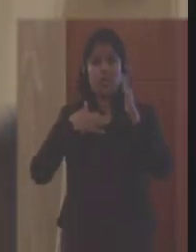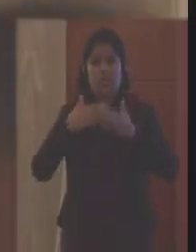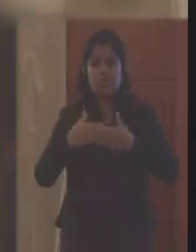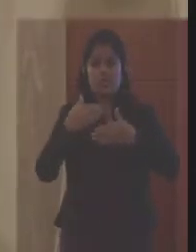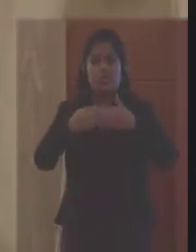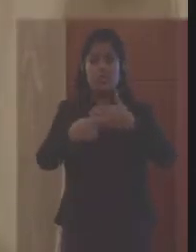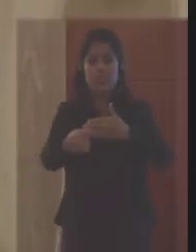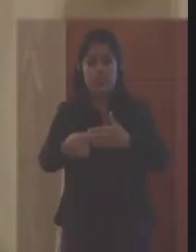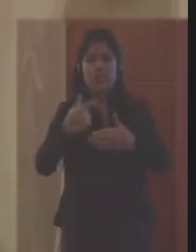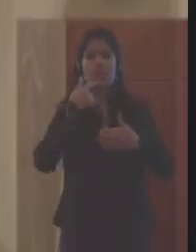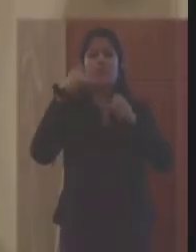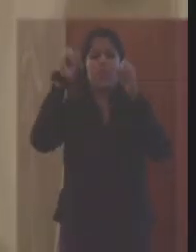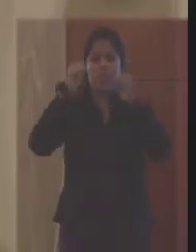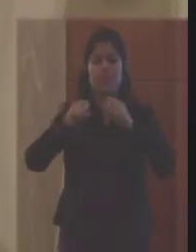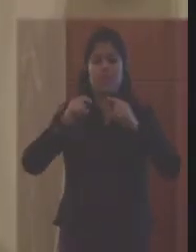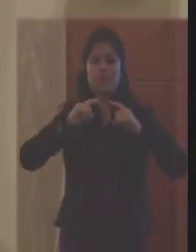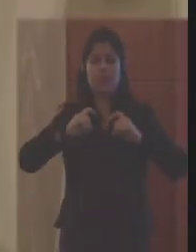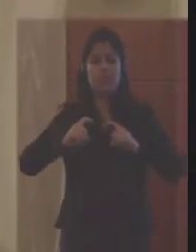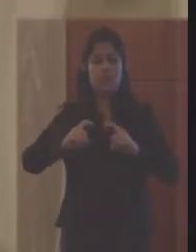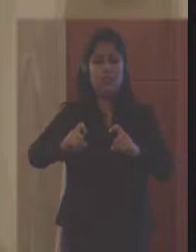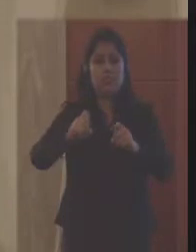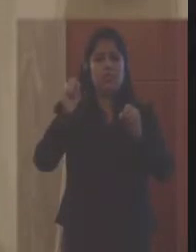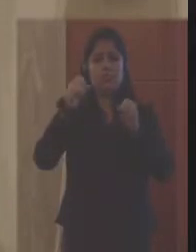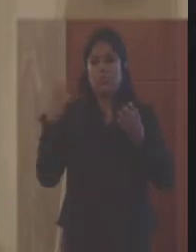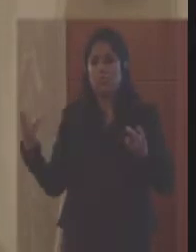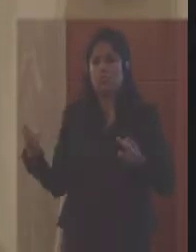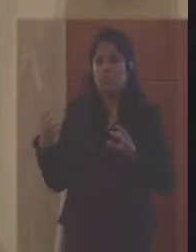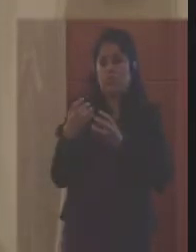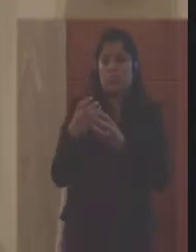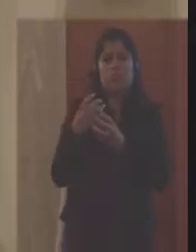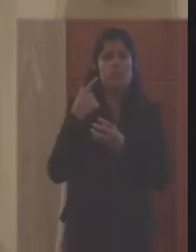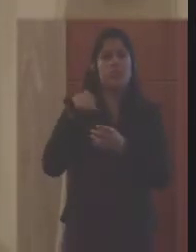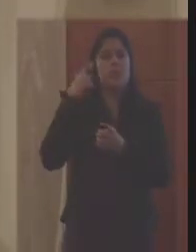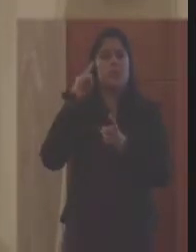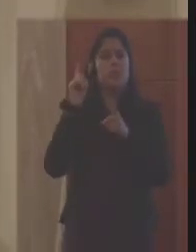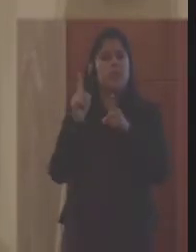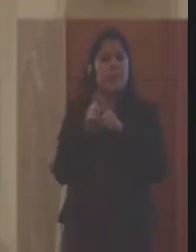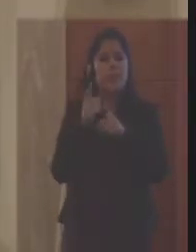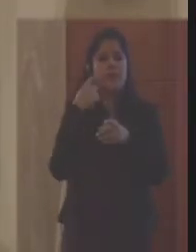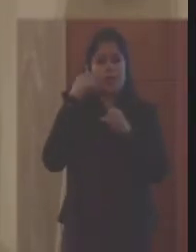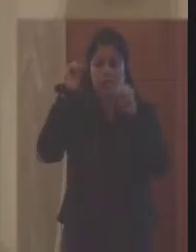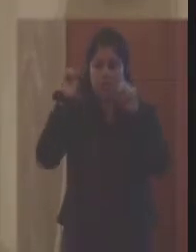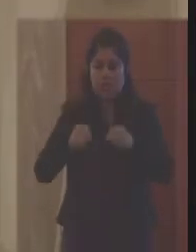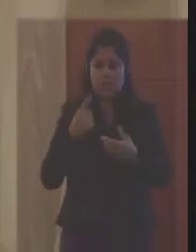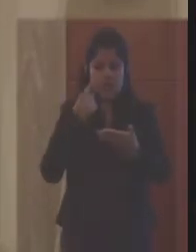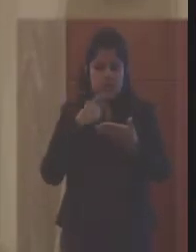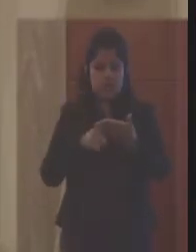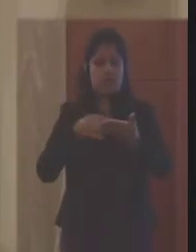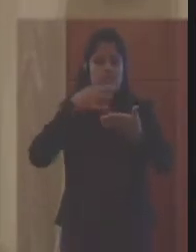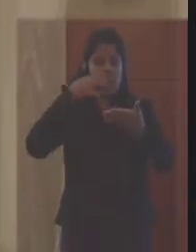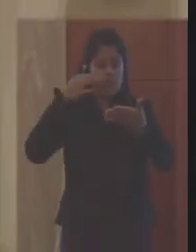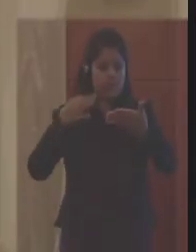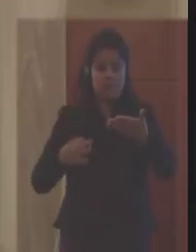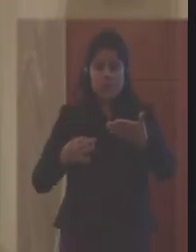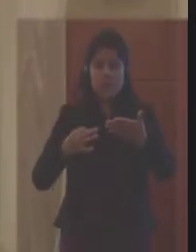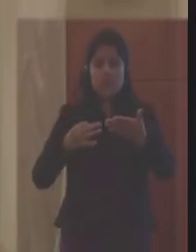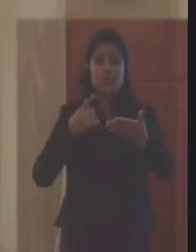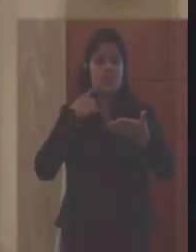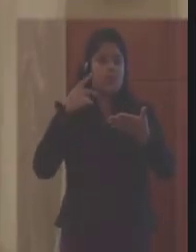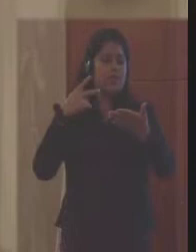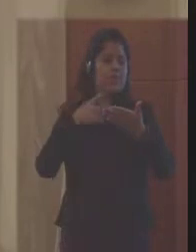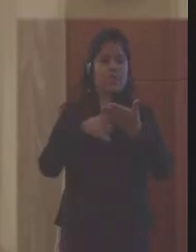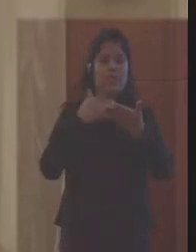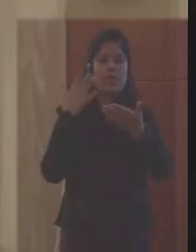prospectiva, que es parte del análisis conjunto que hemos realizado, para que de manera concreta, precisa, sin